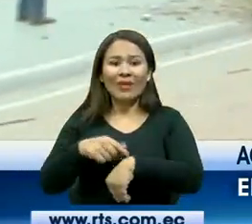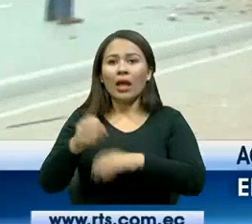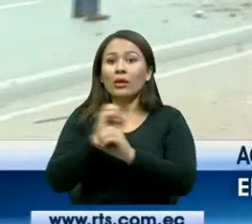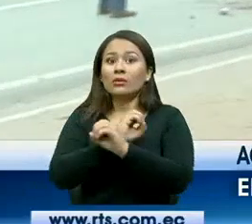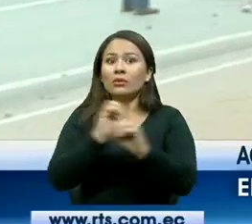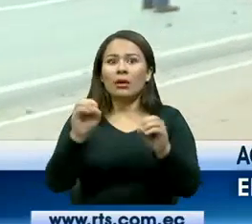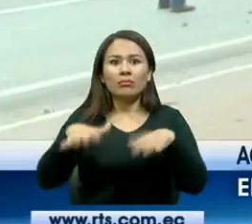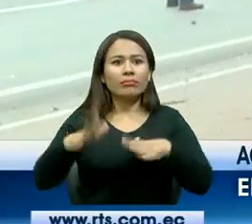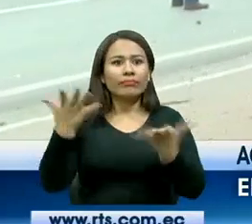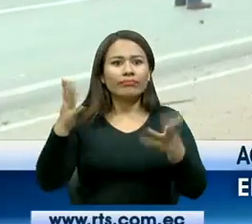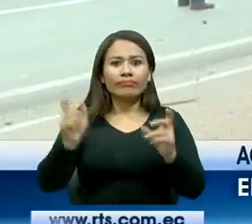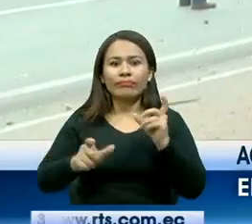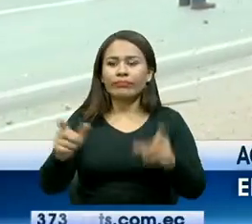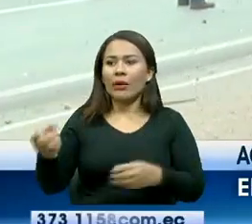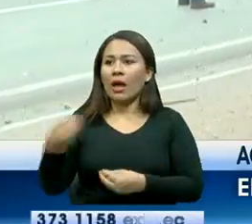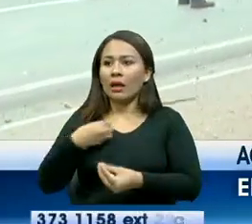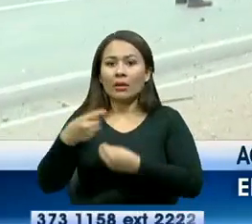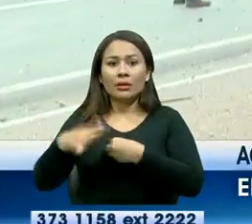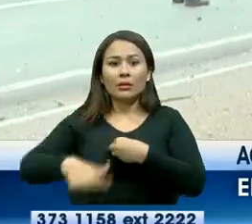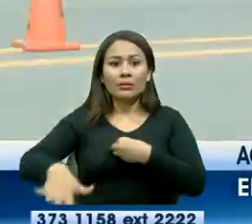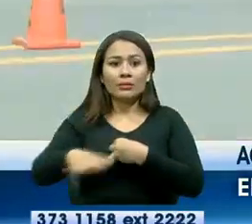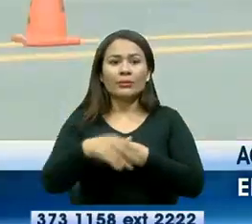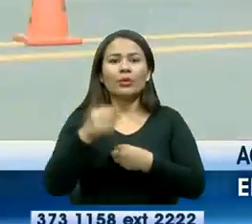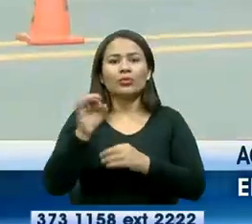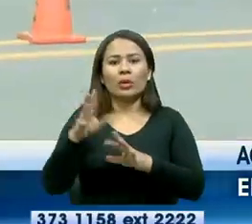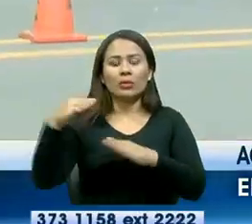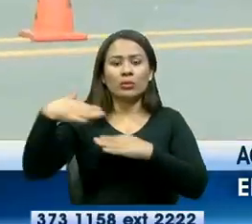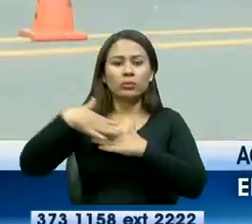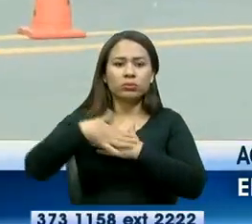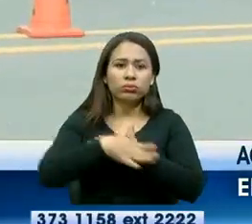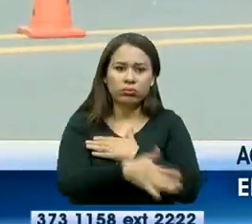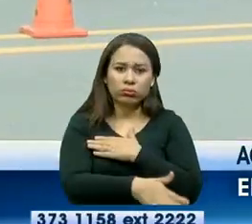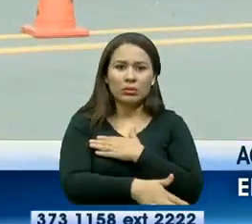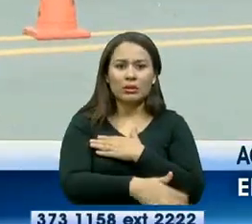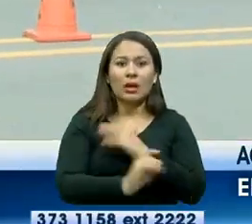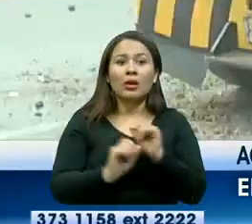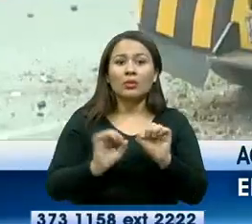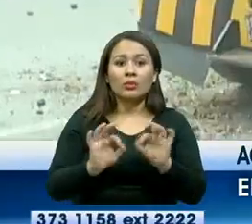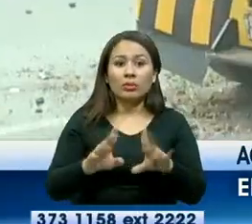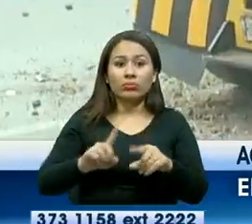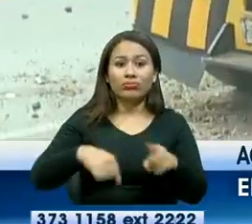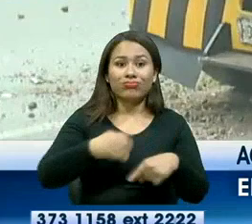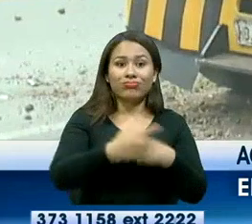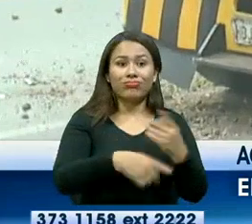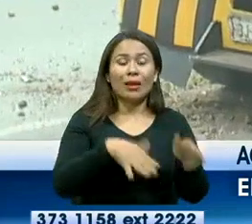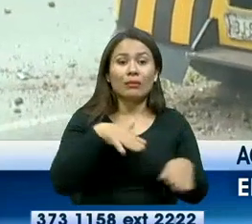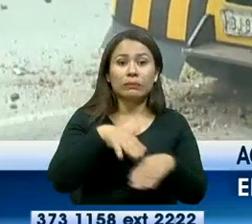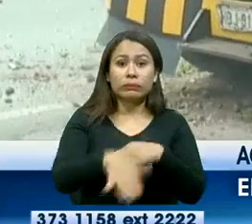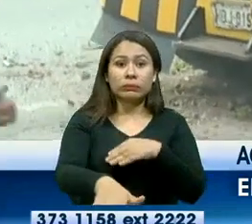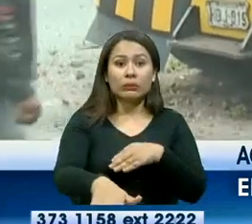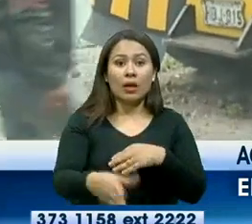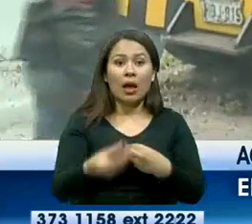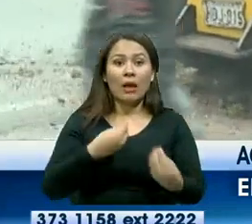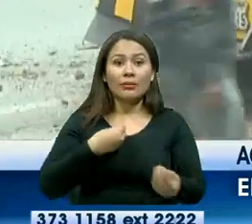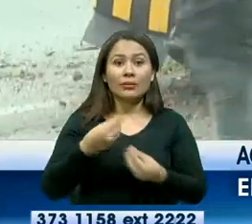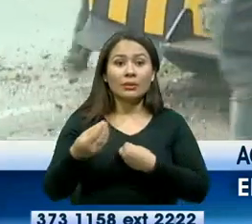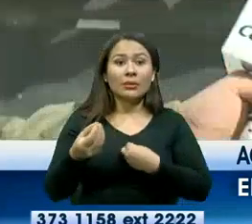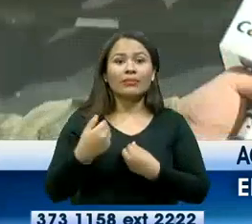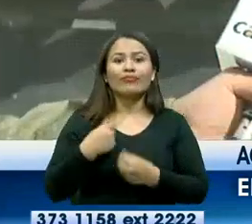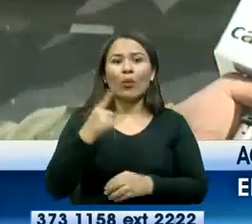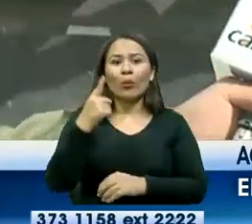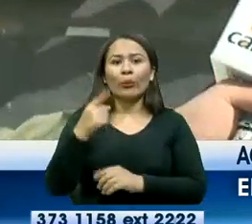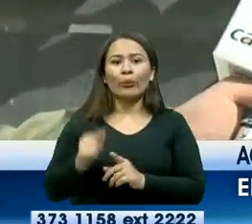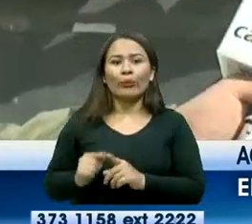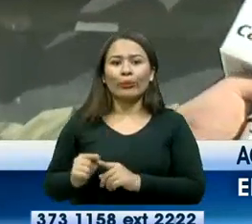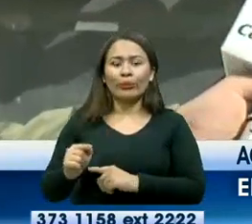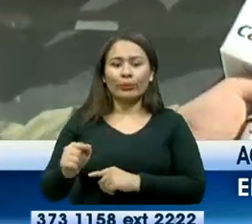despejada. Considerando que sucedió en la bajada, presumen que antes de volcarse el tráiler circuló a gran velocidad, por lo menos un kilómetro. Una